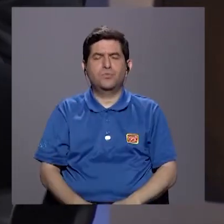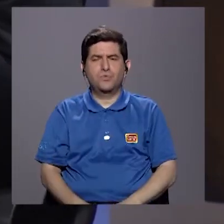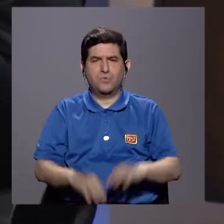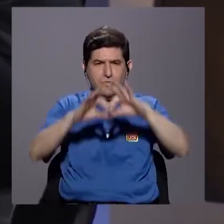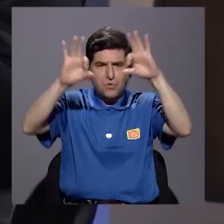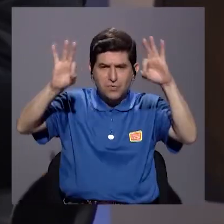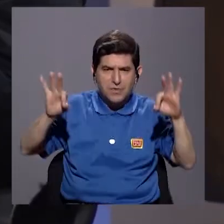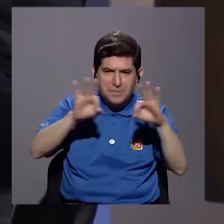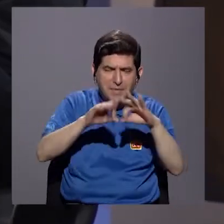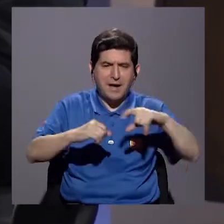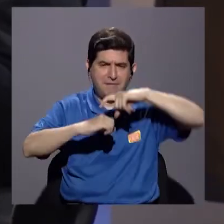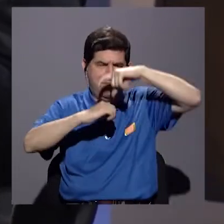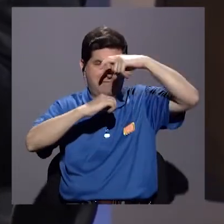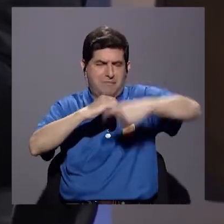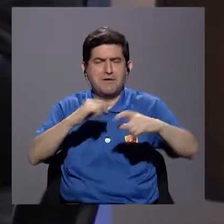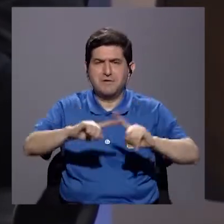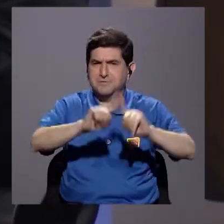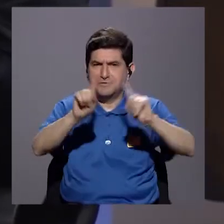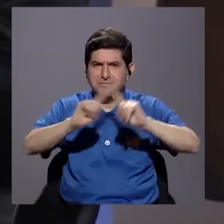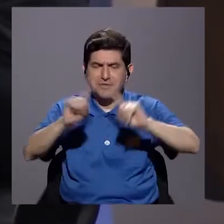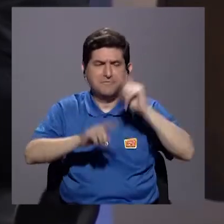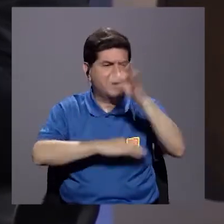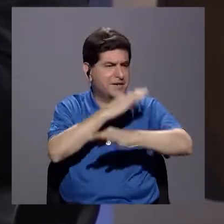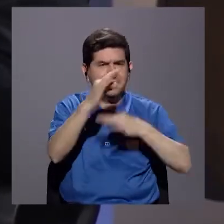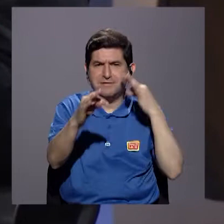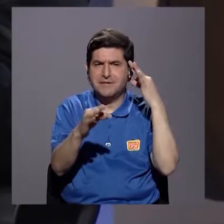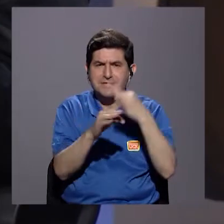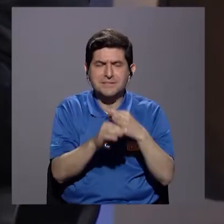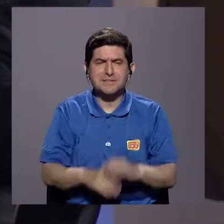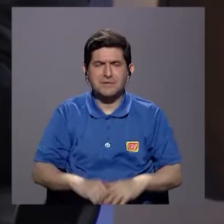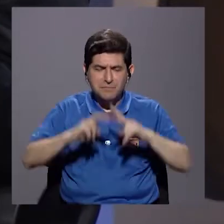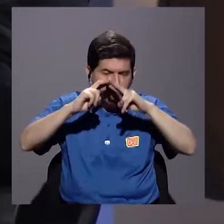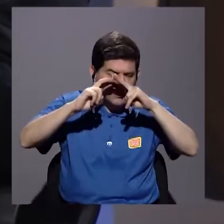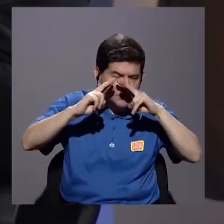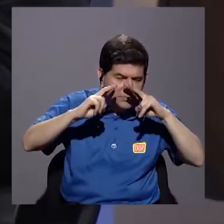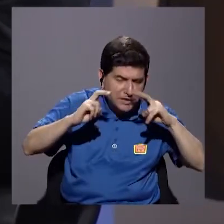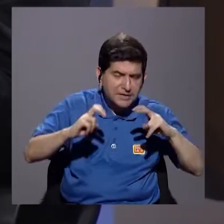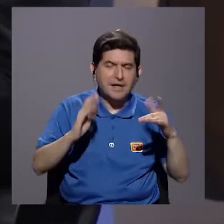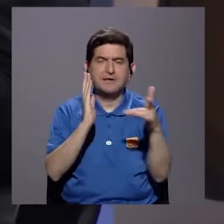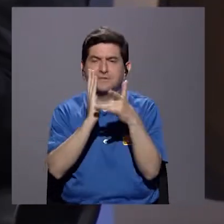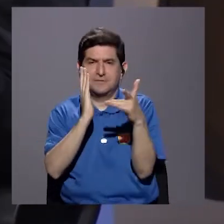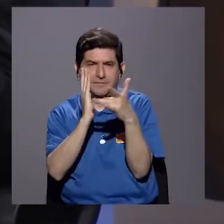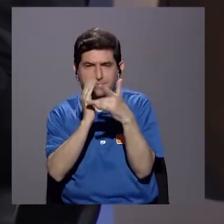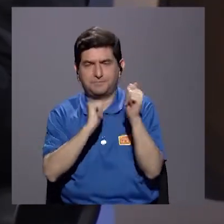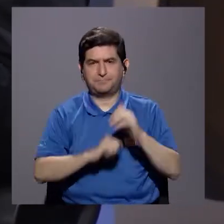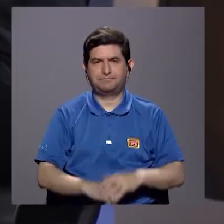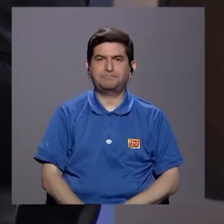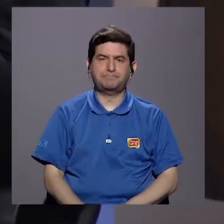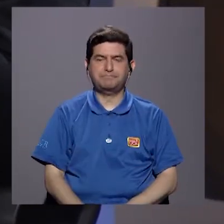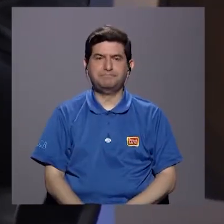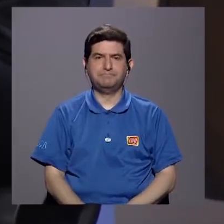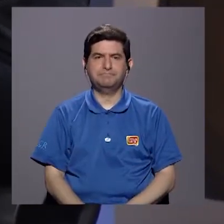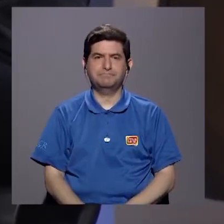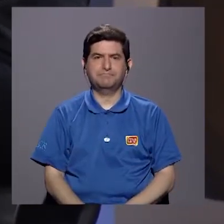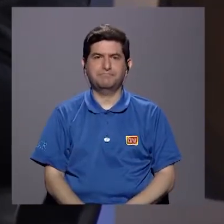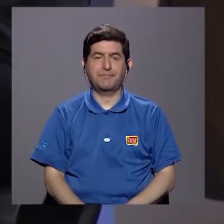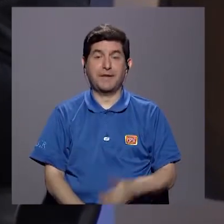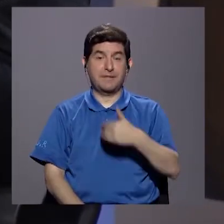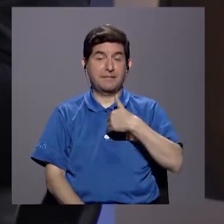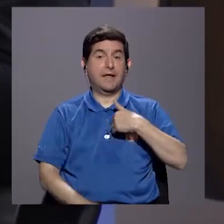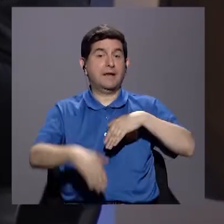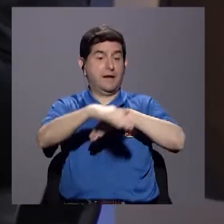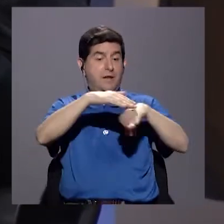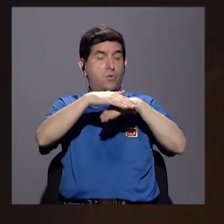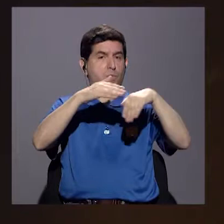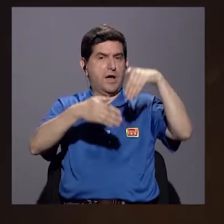especializados de imágenes de satélite con diferentes filtros, con diferentes tecnologías. Es